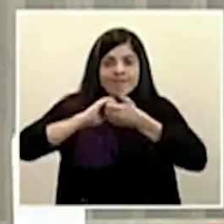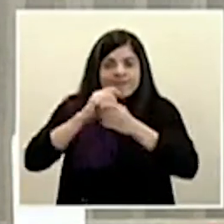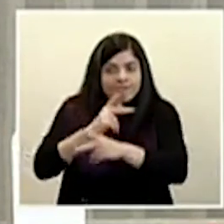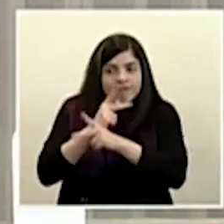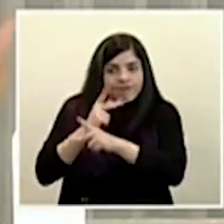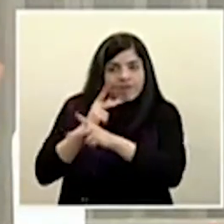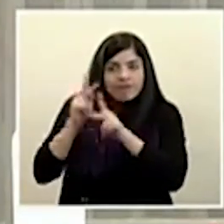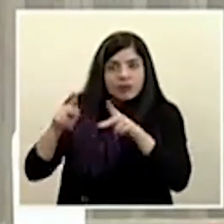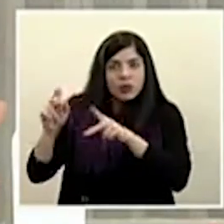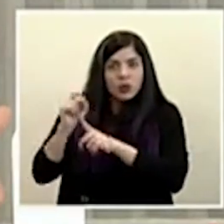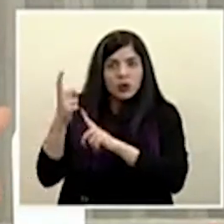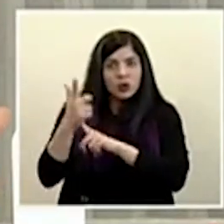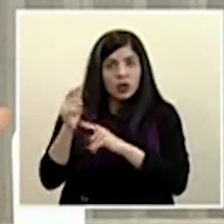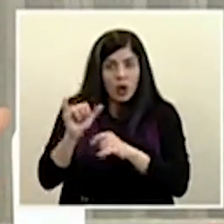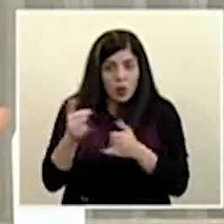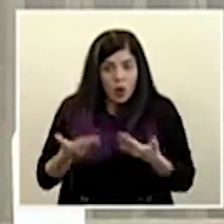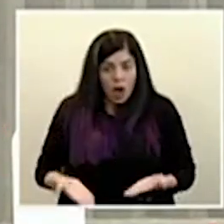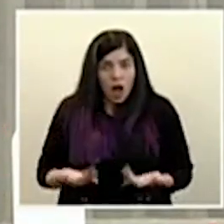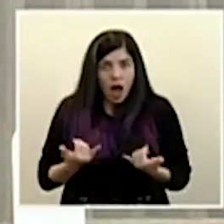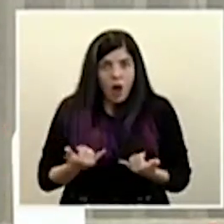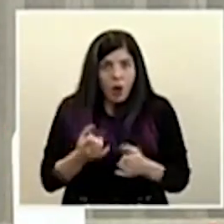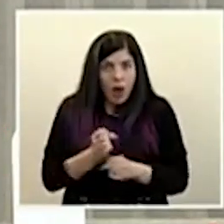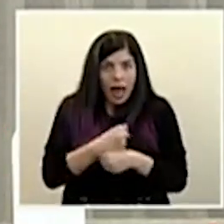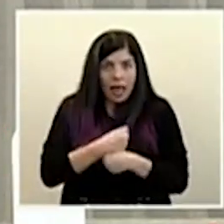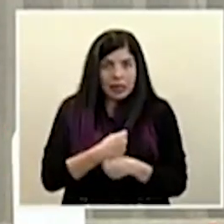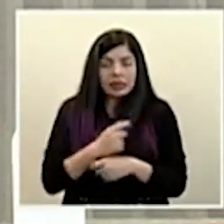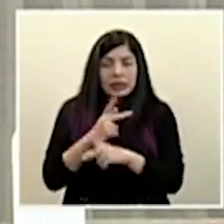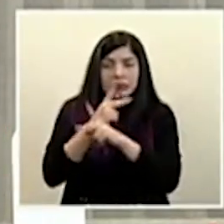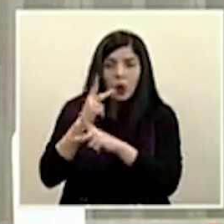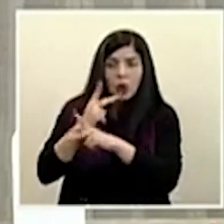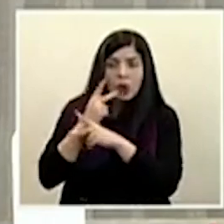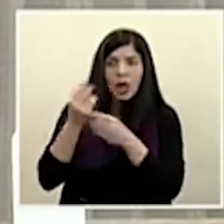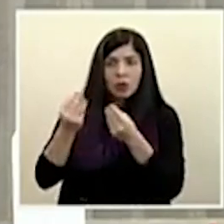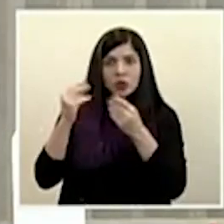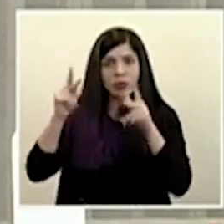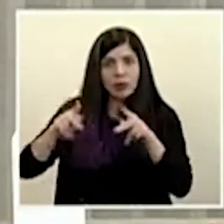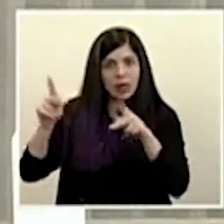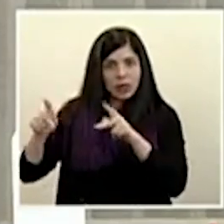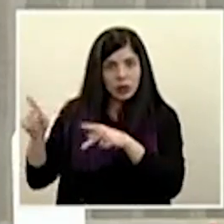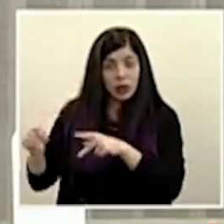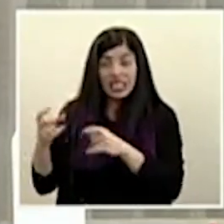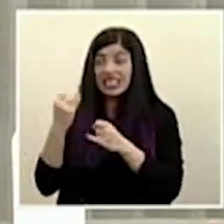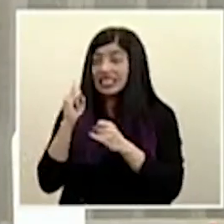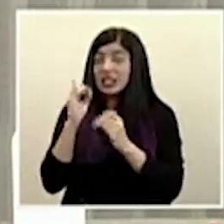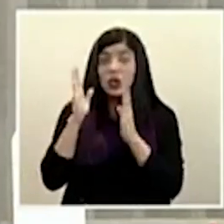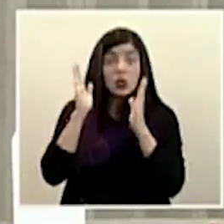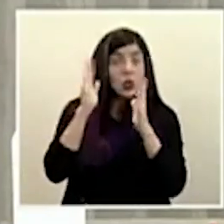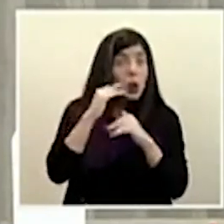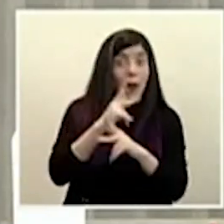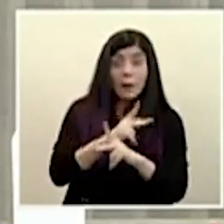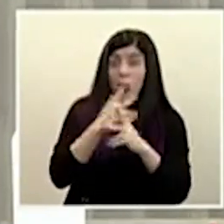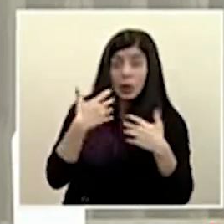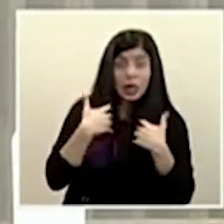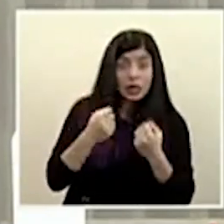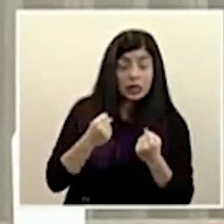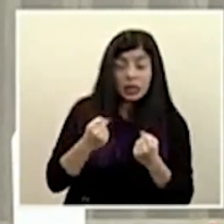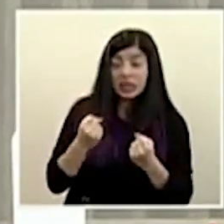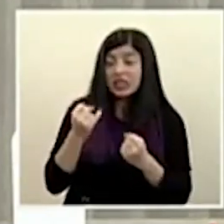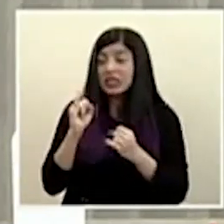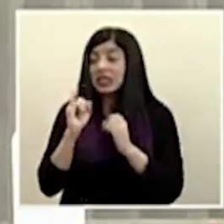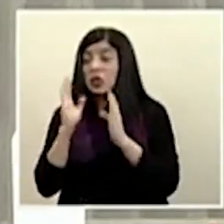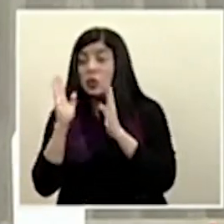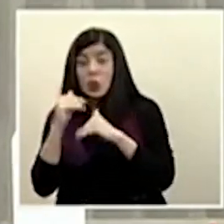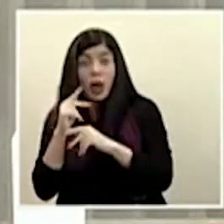social, lo que estamos haciendo el día de hoy, proteger a muchas personas sin protección de la salud y sin protección